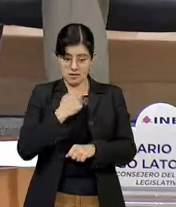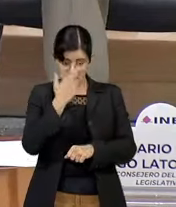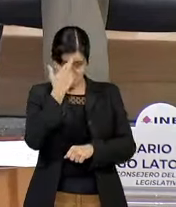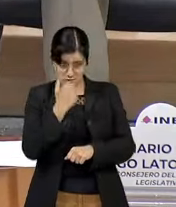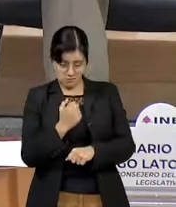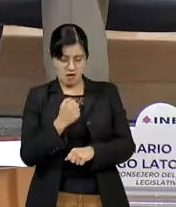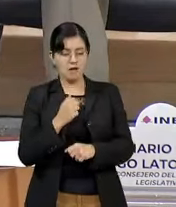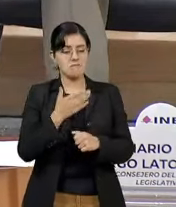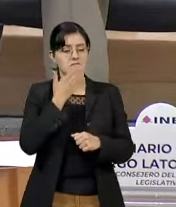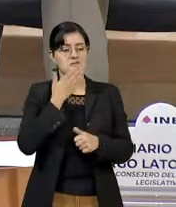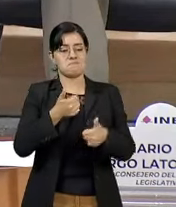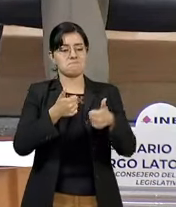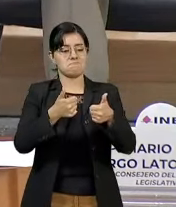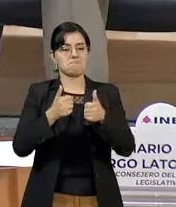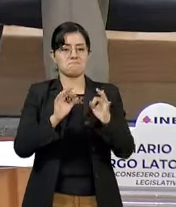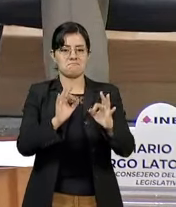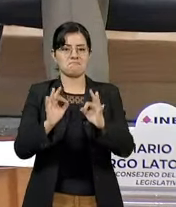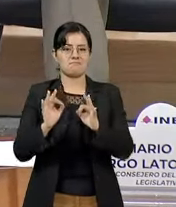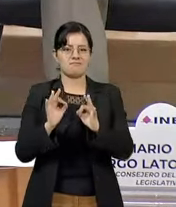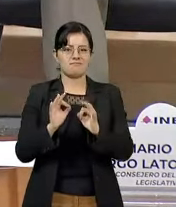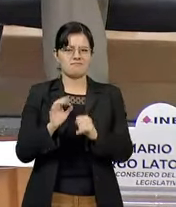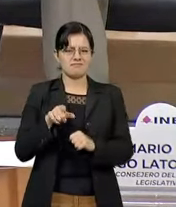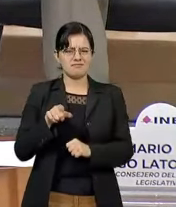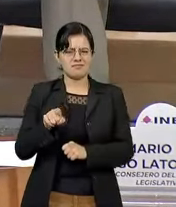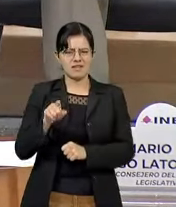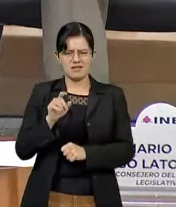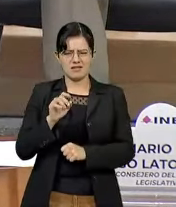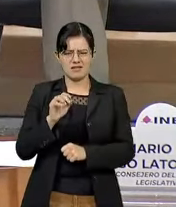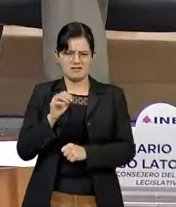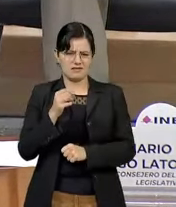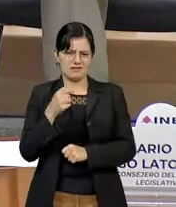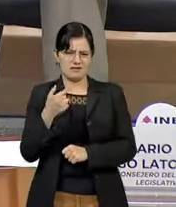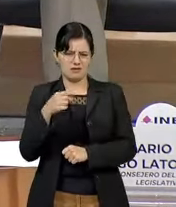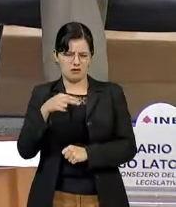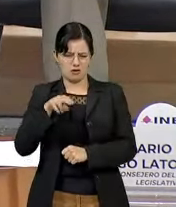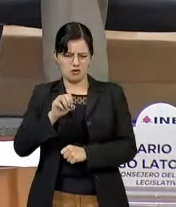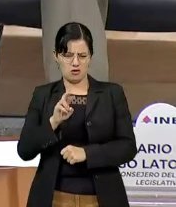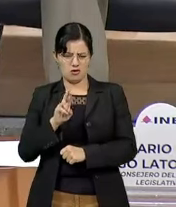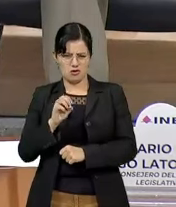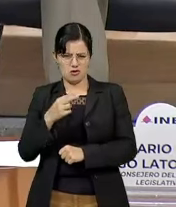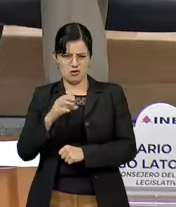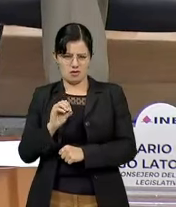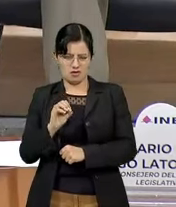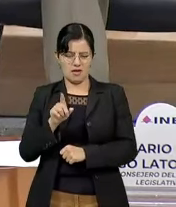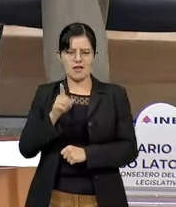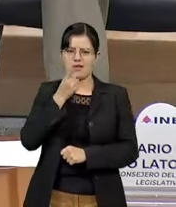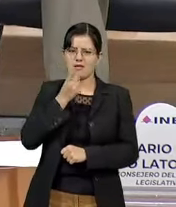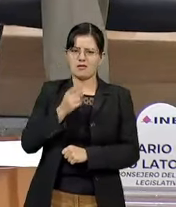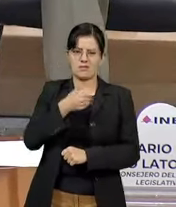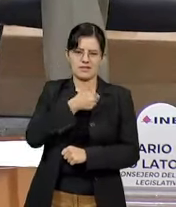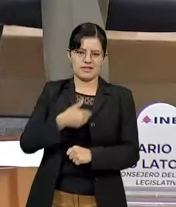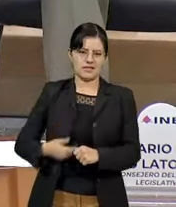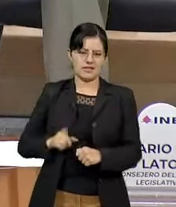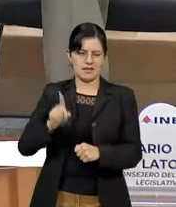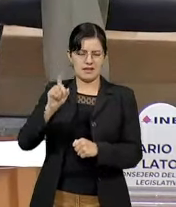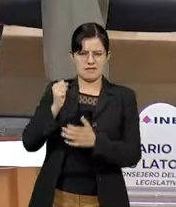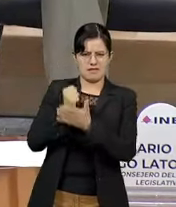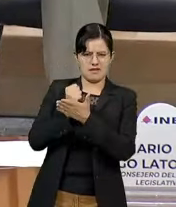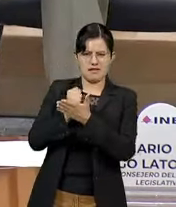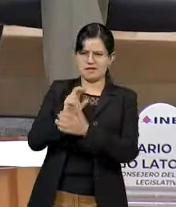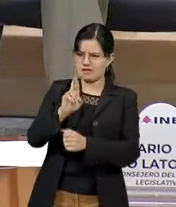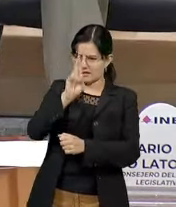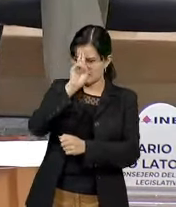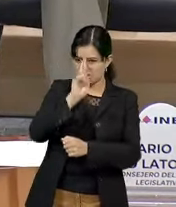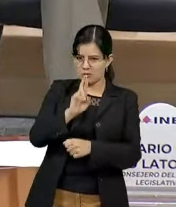el mundo está perfecto Gerardo Fernández Noroña exigió respeto al presidente de México Andrés Manuel López Obrador acá de